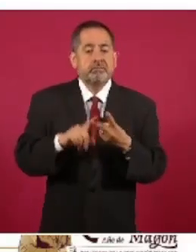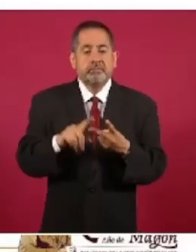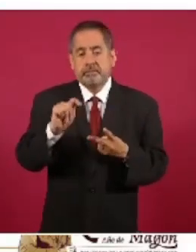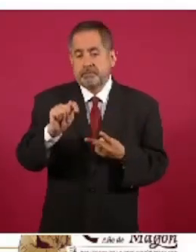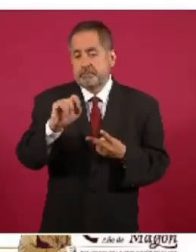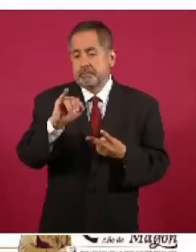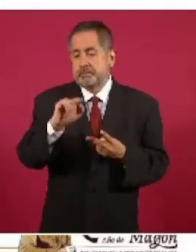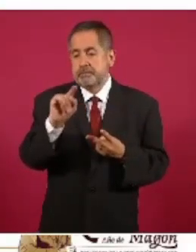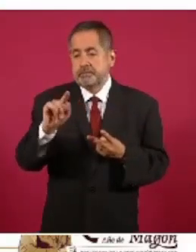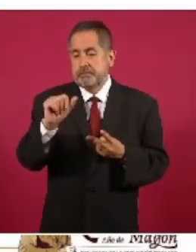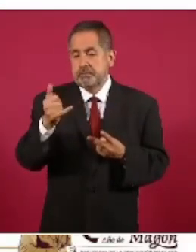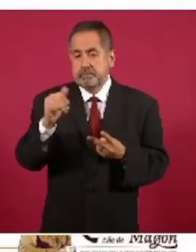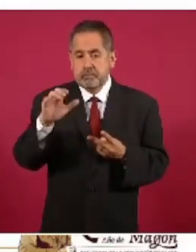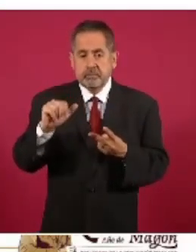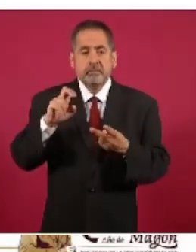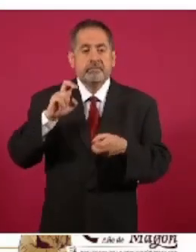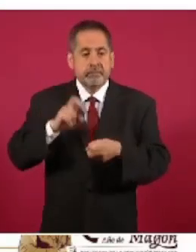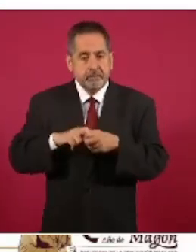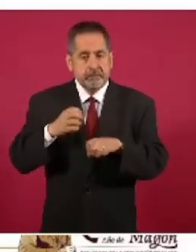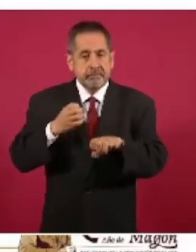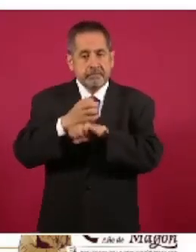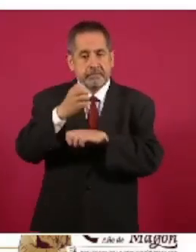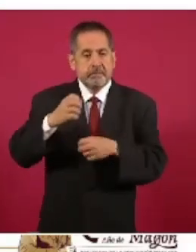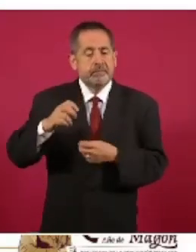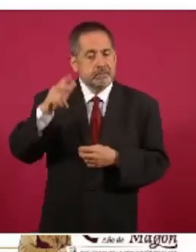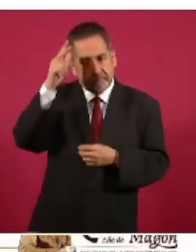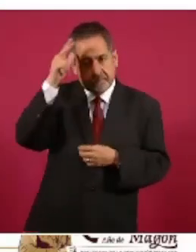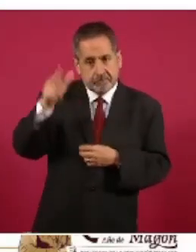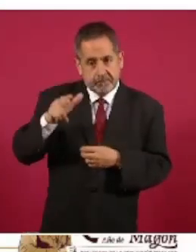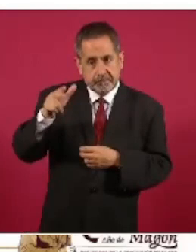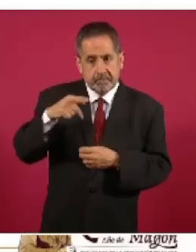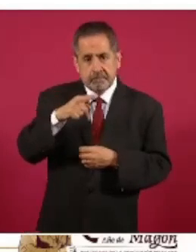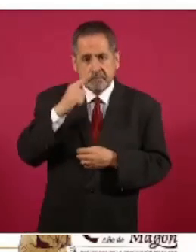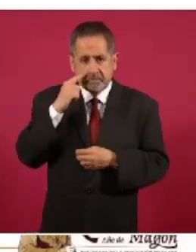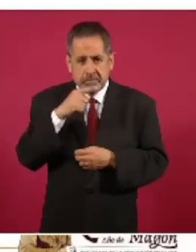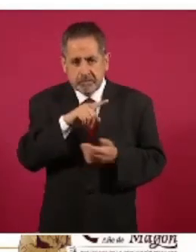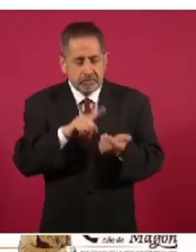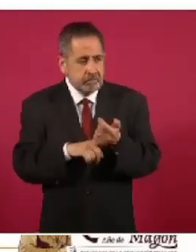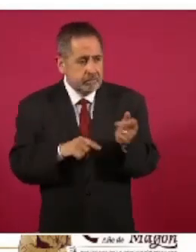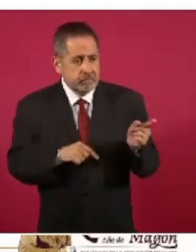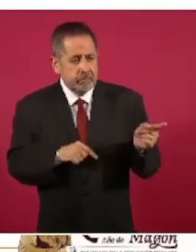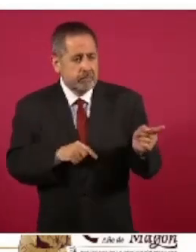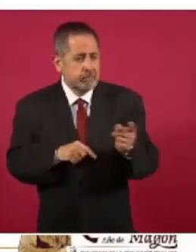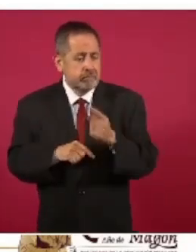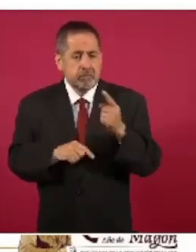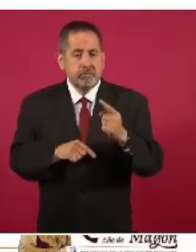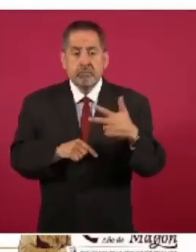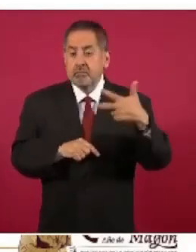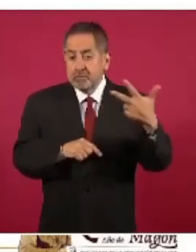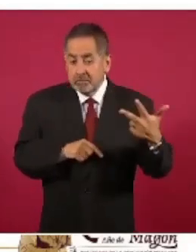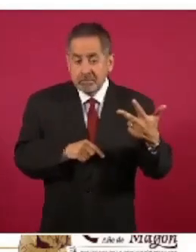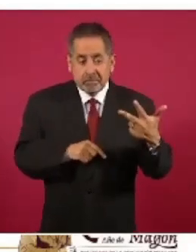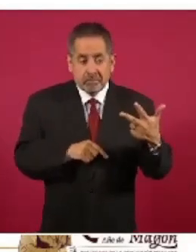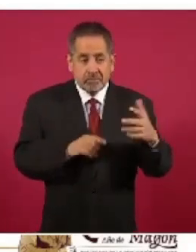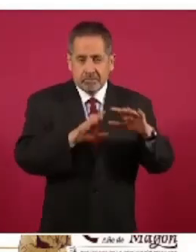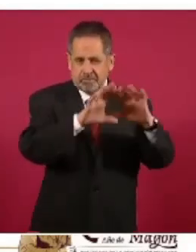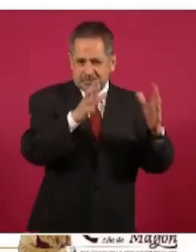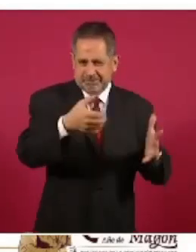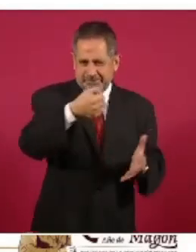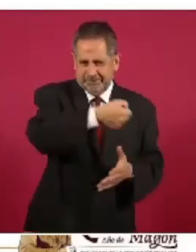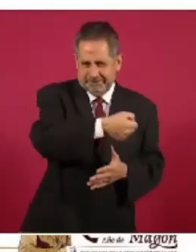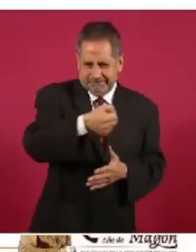Tizayuca, en el estado de Hidalgo, donde se encontraron también 8, pero de 14 de las bombas que tenían